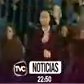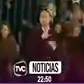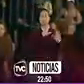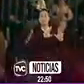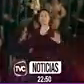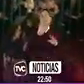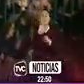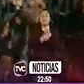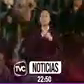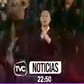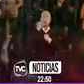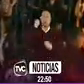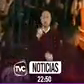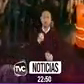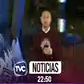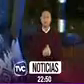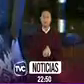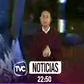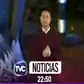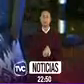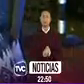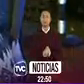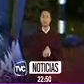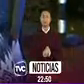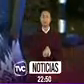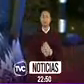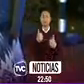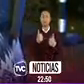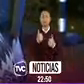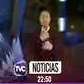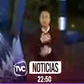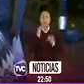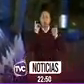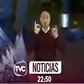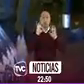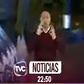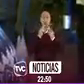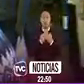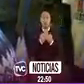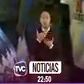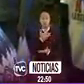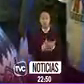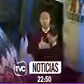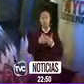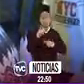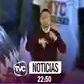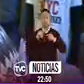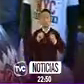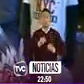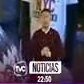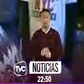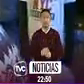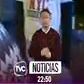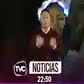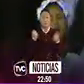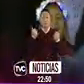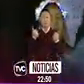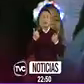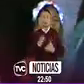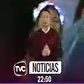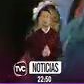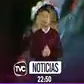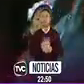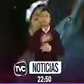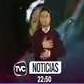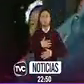489 años de fundación. Que sanamente también se puede divertir en familia, compartir con los amigos y se pasa súper bien. Que